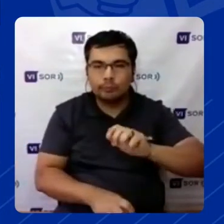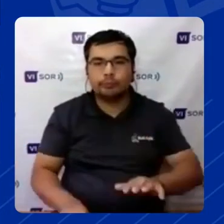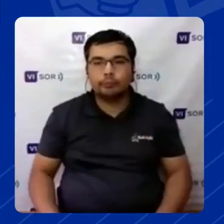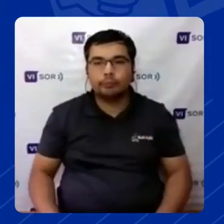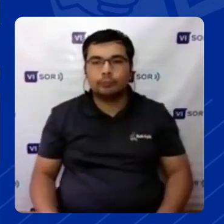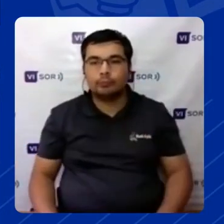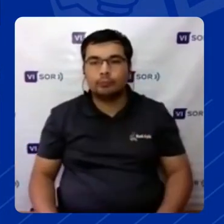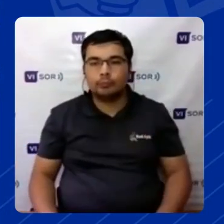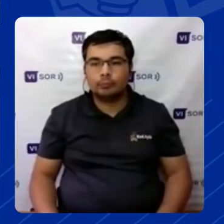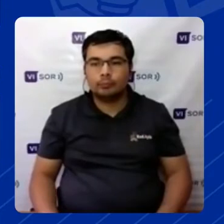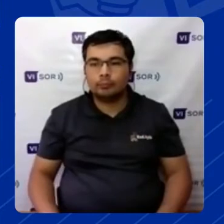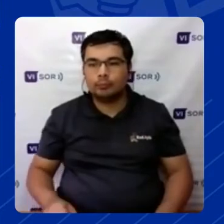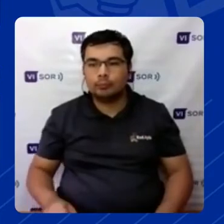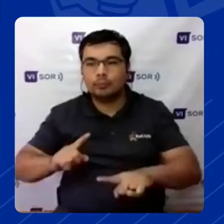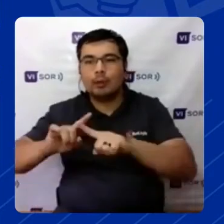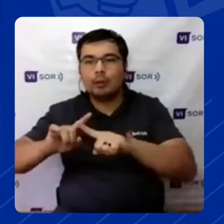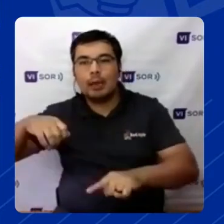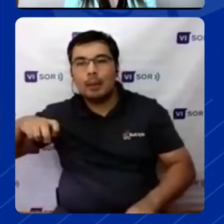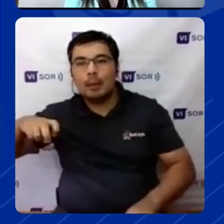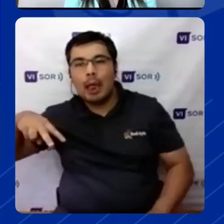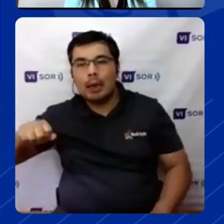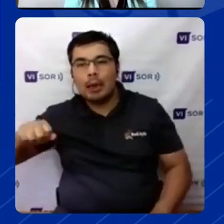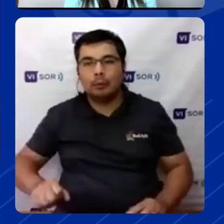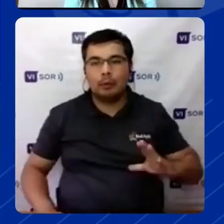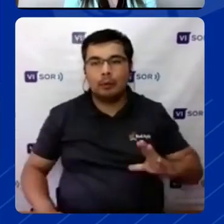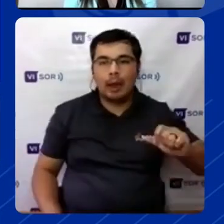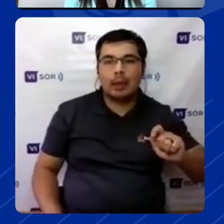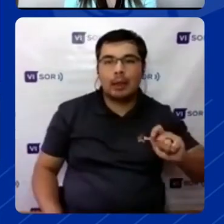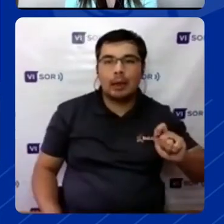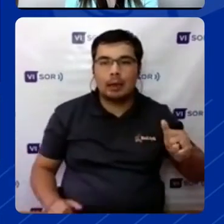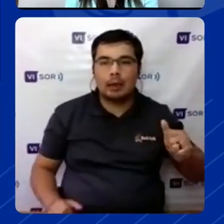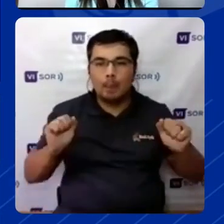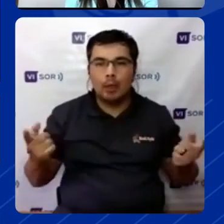Catalina ya pueden empezar con su presentación.